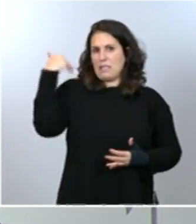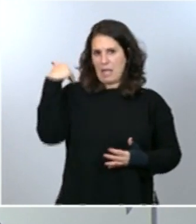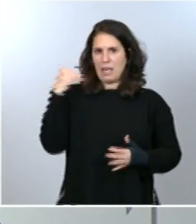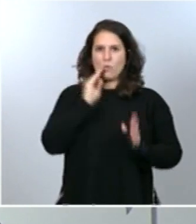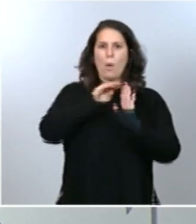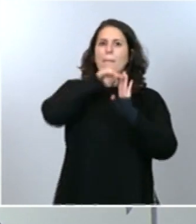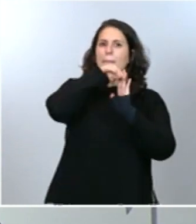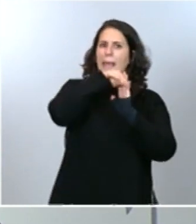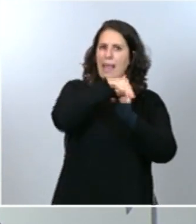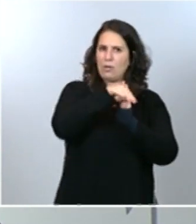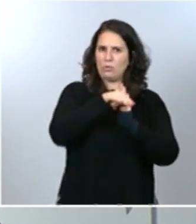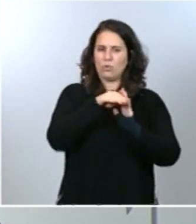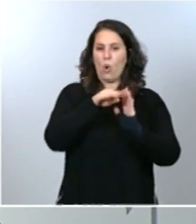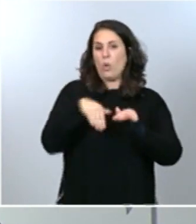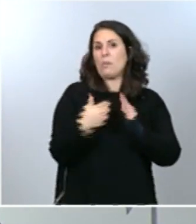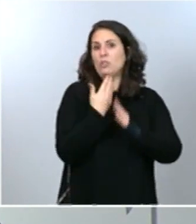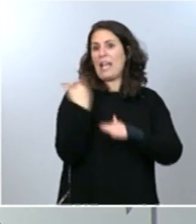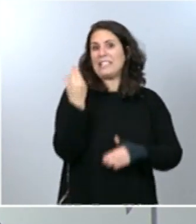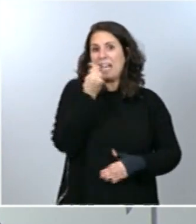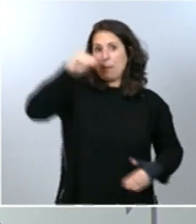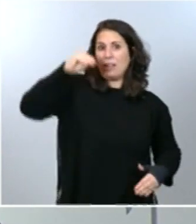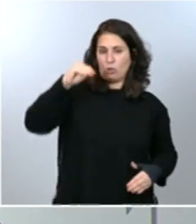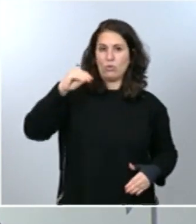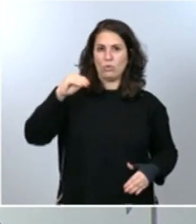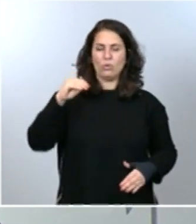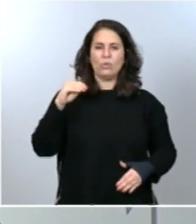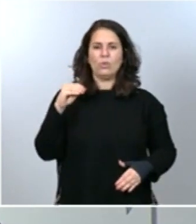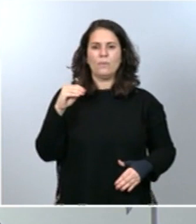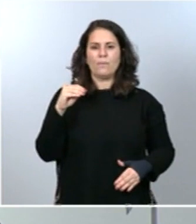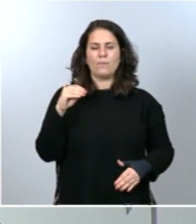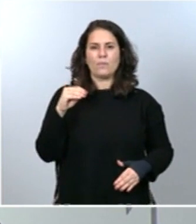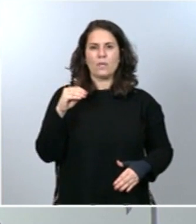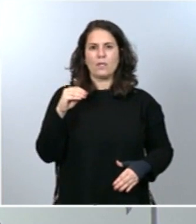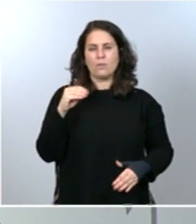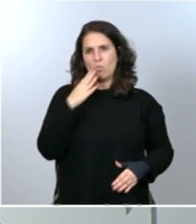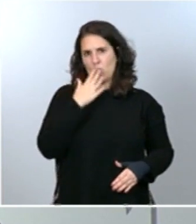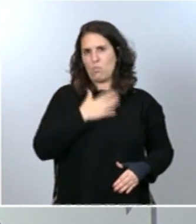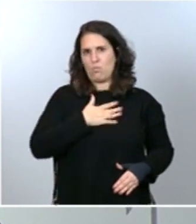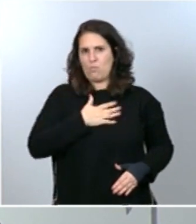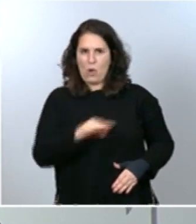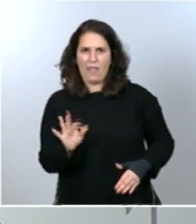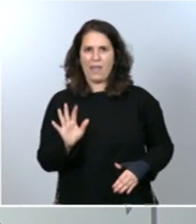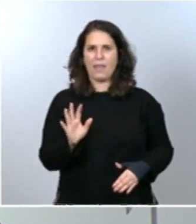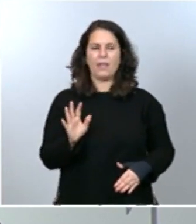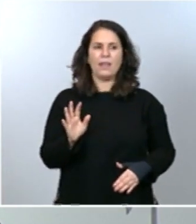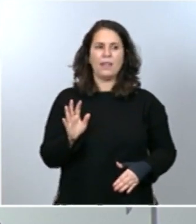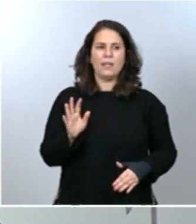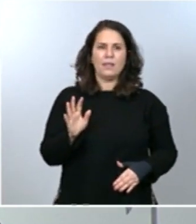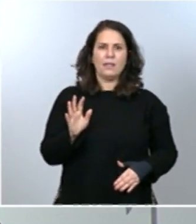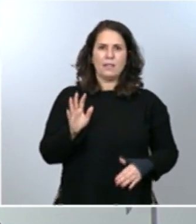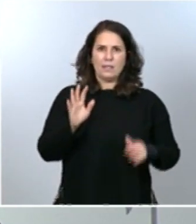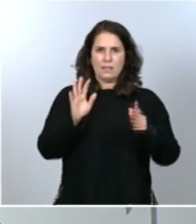últimos días supondrán llegado el momento previsiblemente un pequeño empeoramiento de los datos